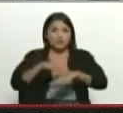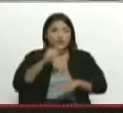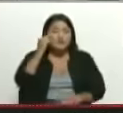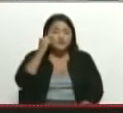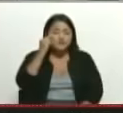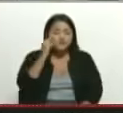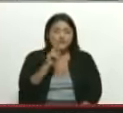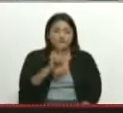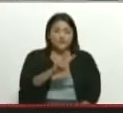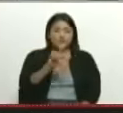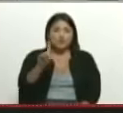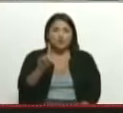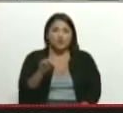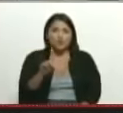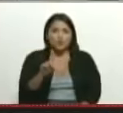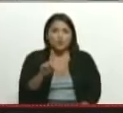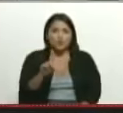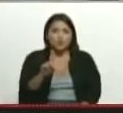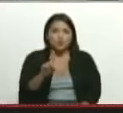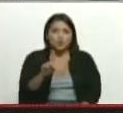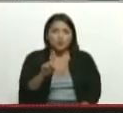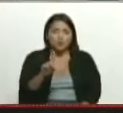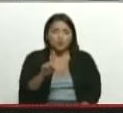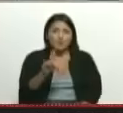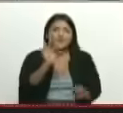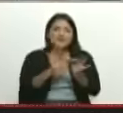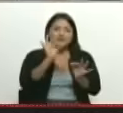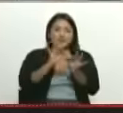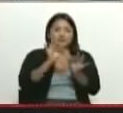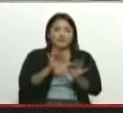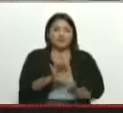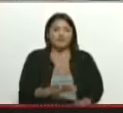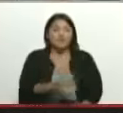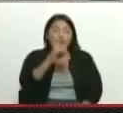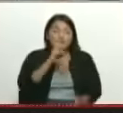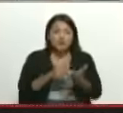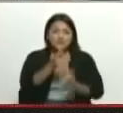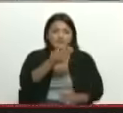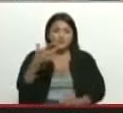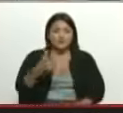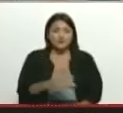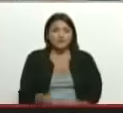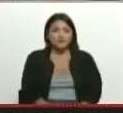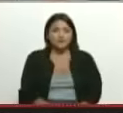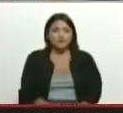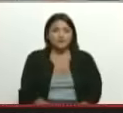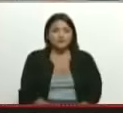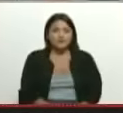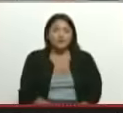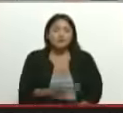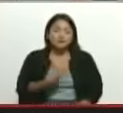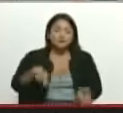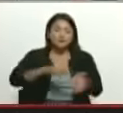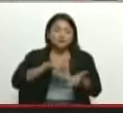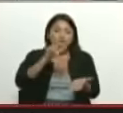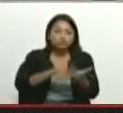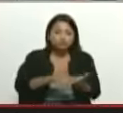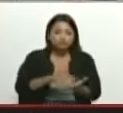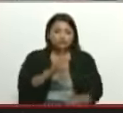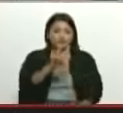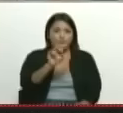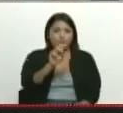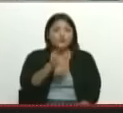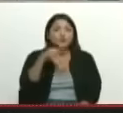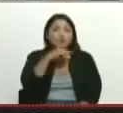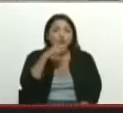día 21 de septiembre del 2023 y ratificado el 20